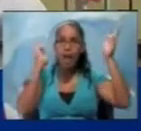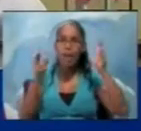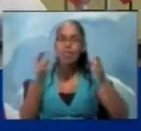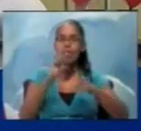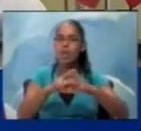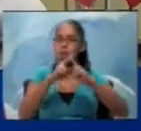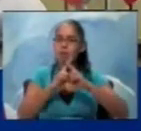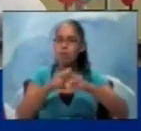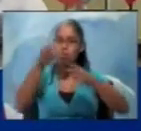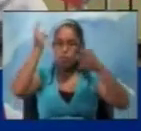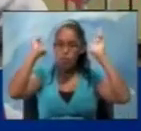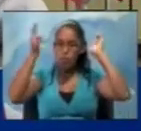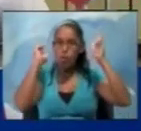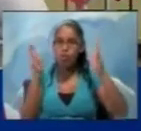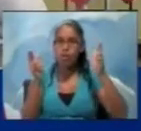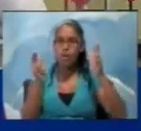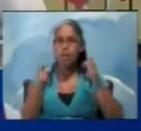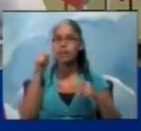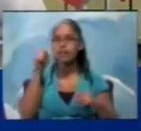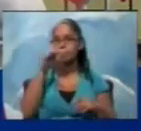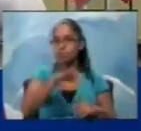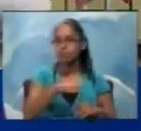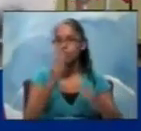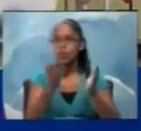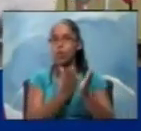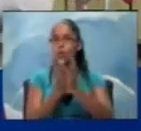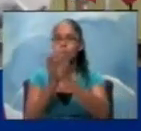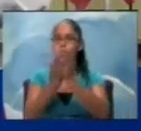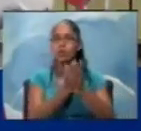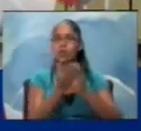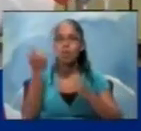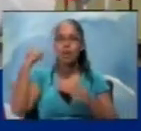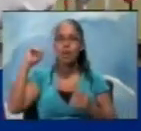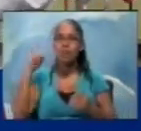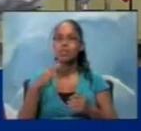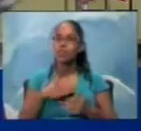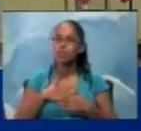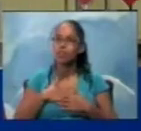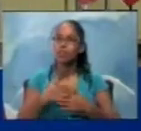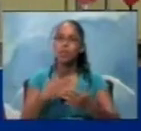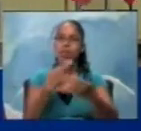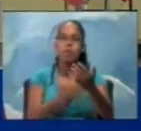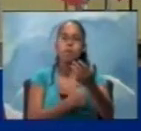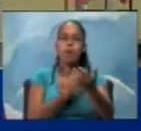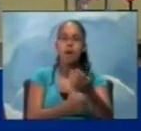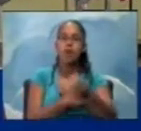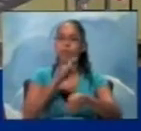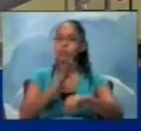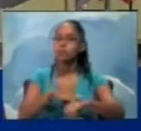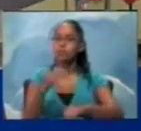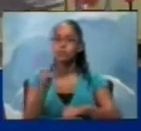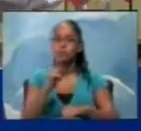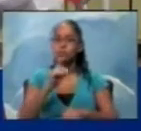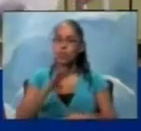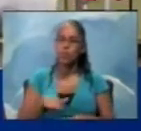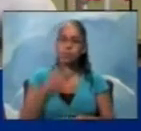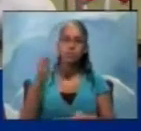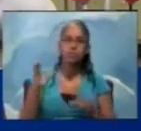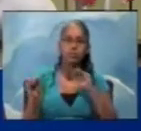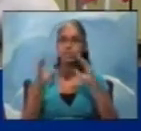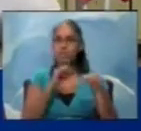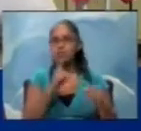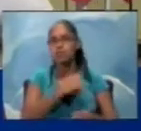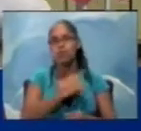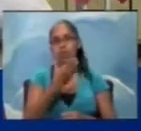burra. Y eso lo estudiamos ayer, mis amados hermanos, porque no podemos salir hablando de Navidad